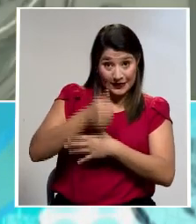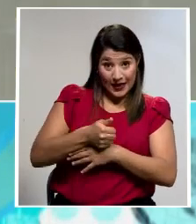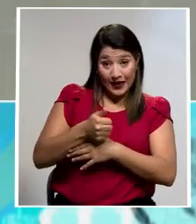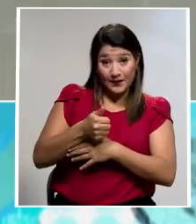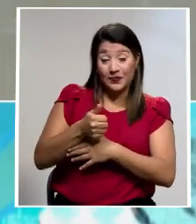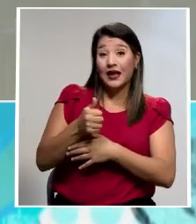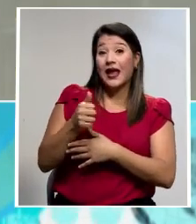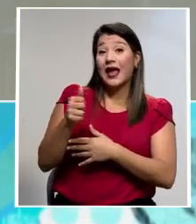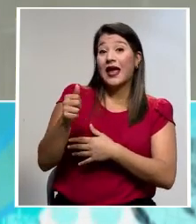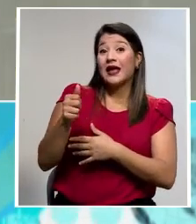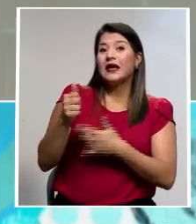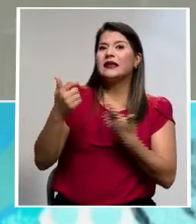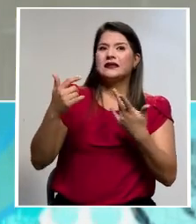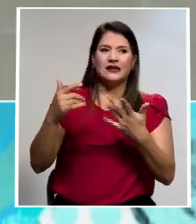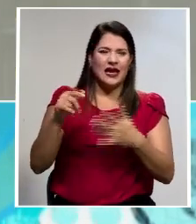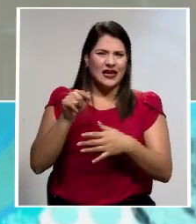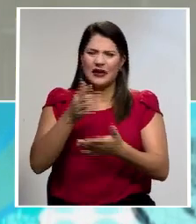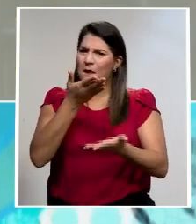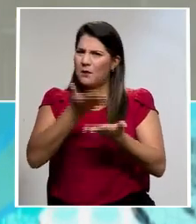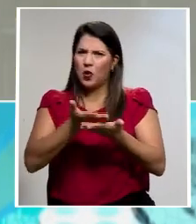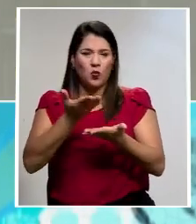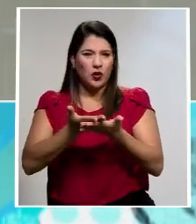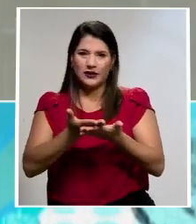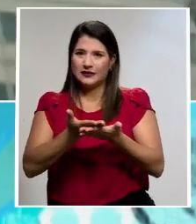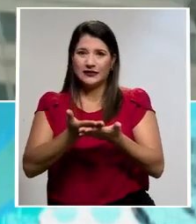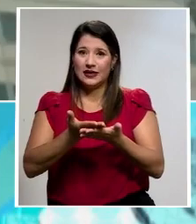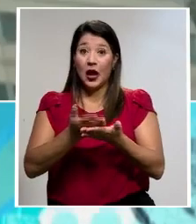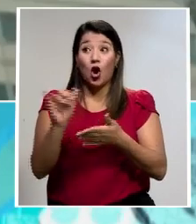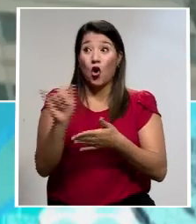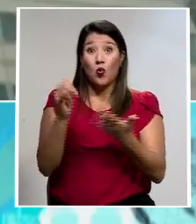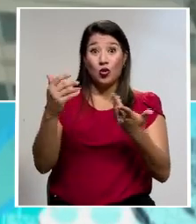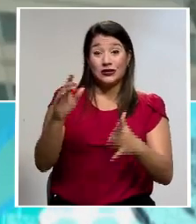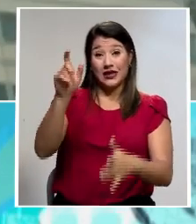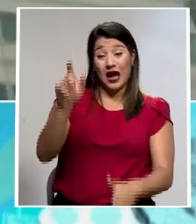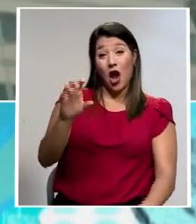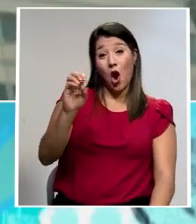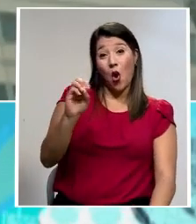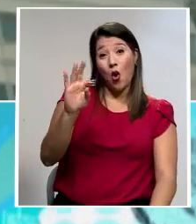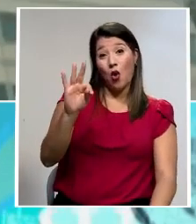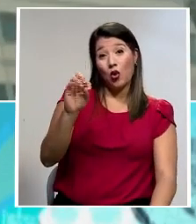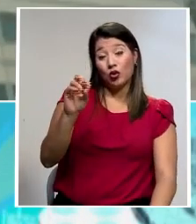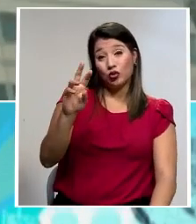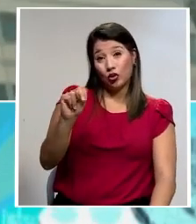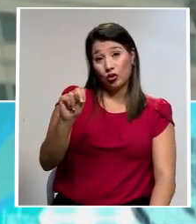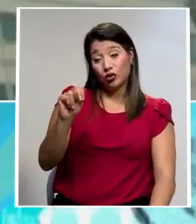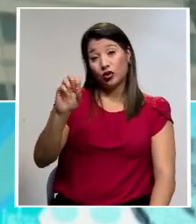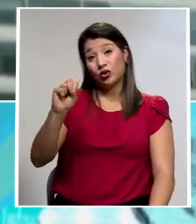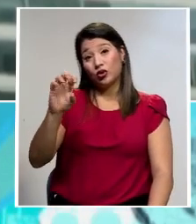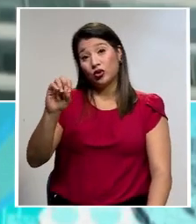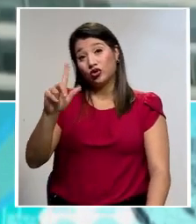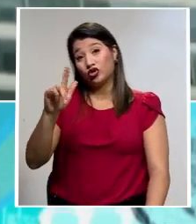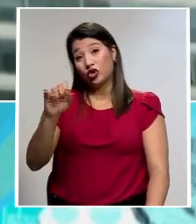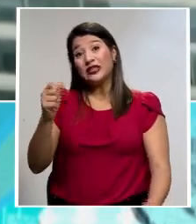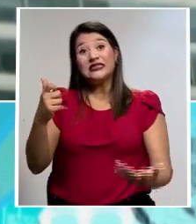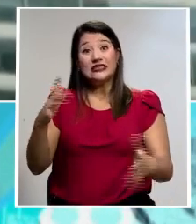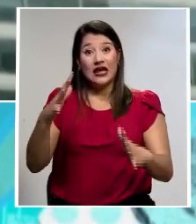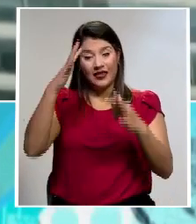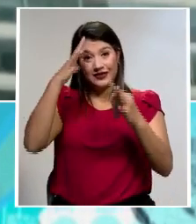ya se empezaron a retirar las firmas después de la salida de Don Otón. La moción de censura que se tenía prevista para el Consejo de Gobierno